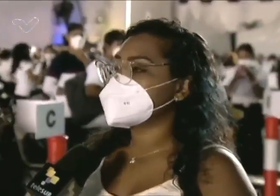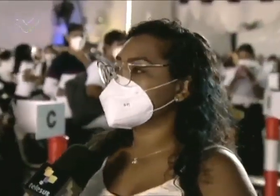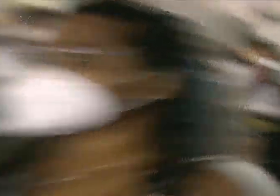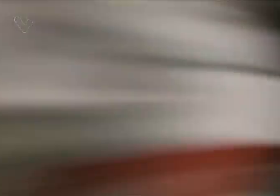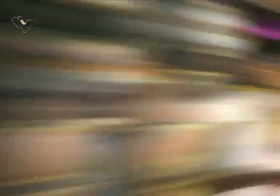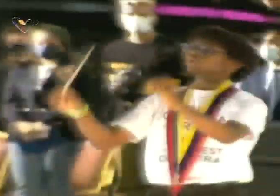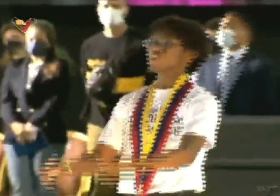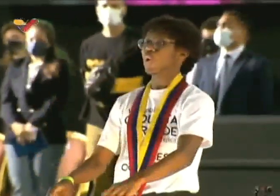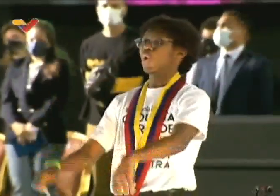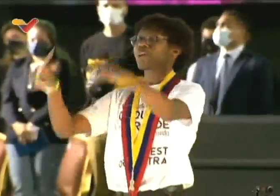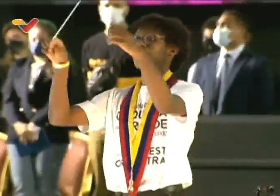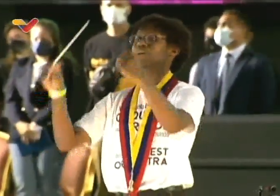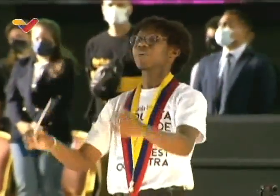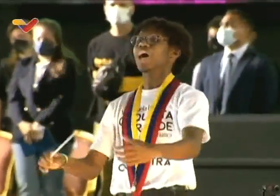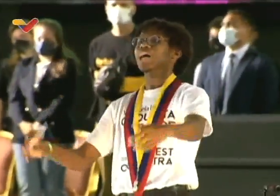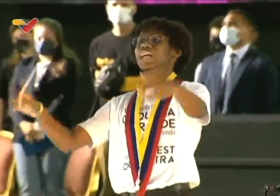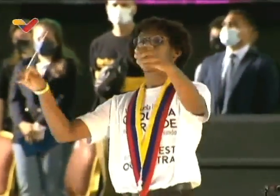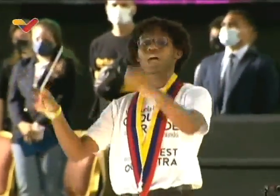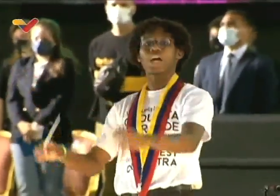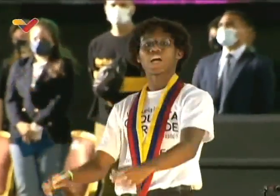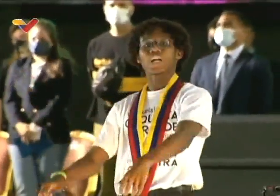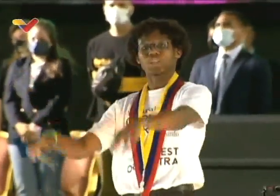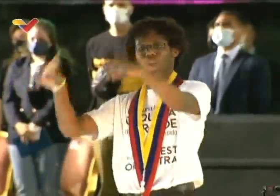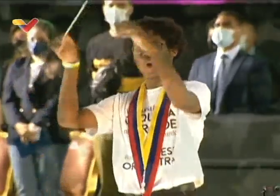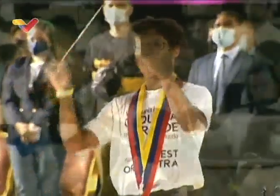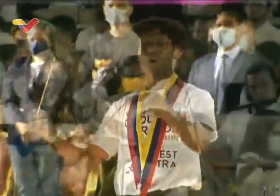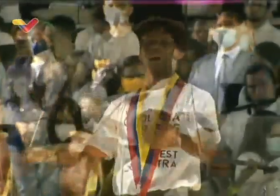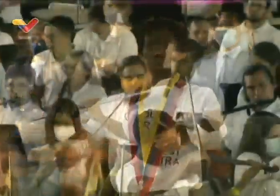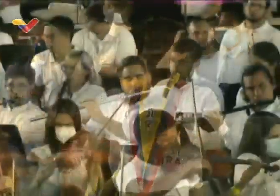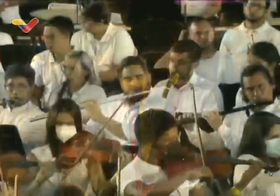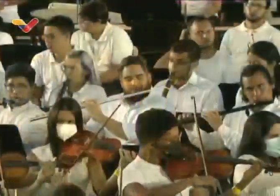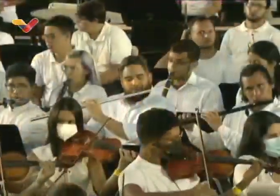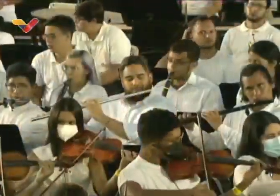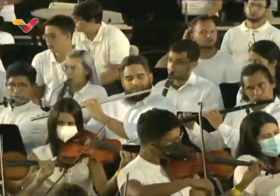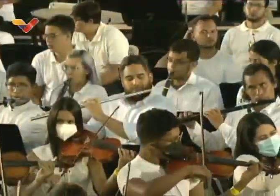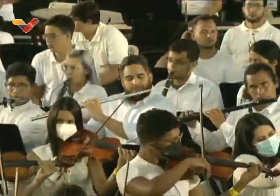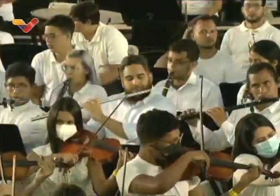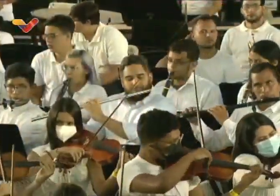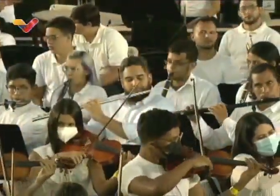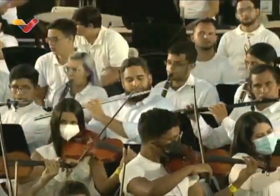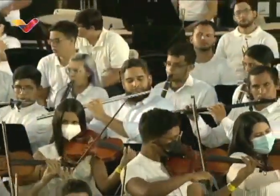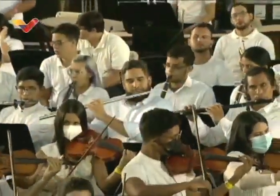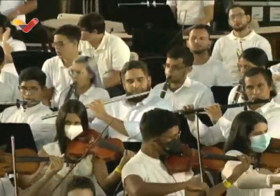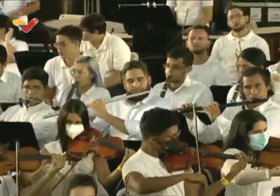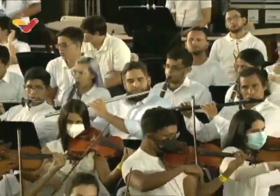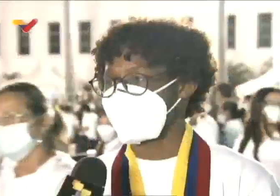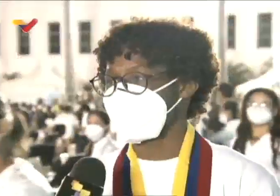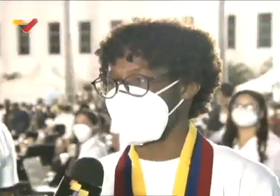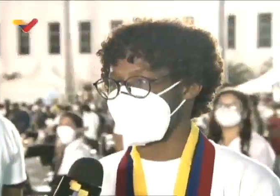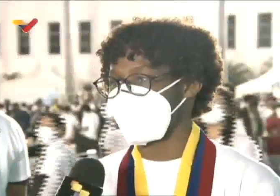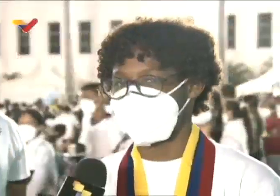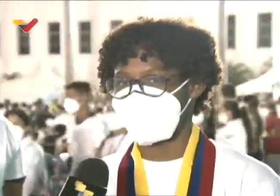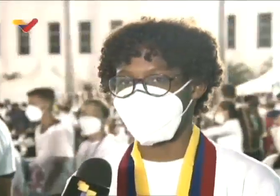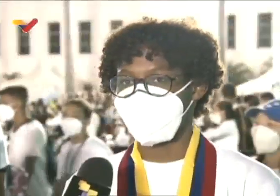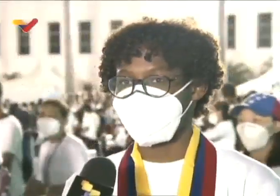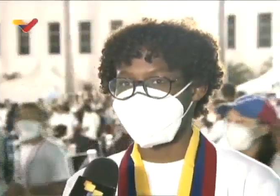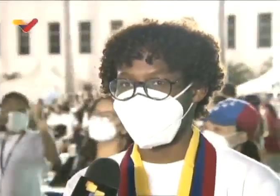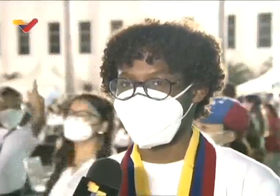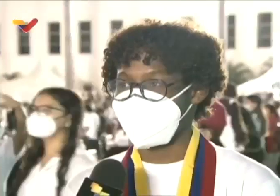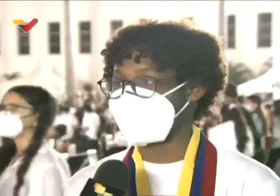se dieron fruto. Sí, indescriptible, de verdad. Pararse allá enfrente de toda esa orquesta es un